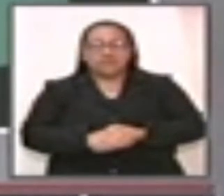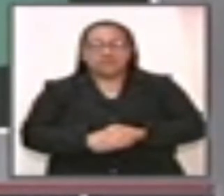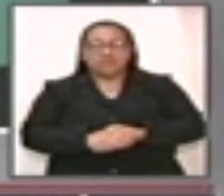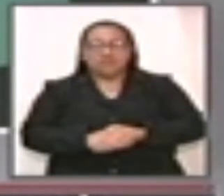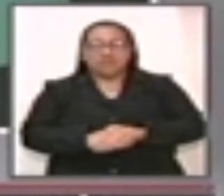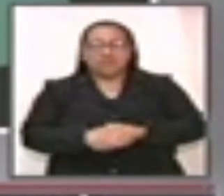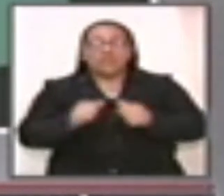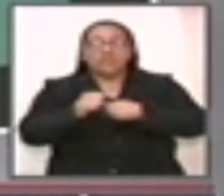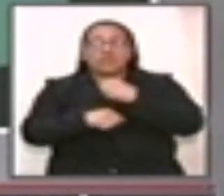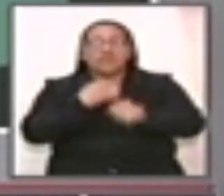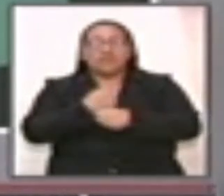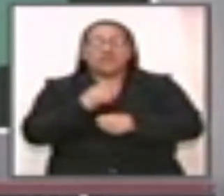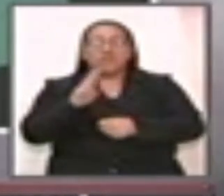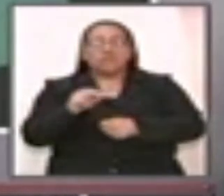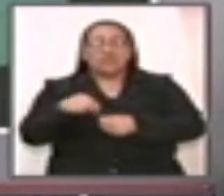Durante el año